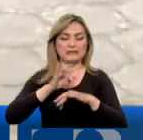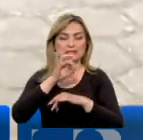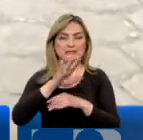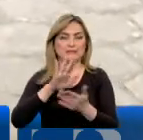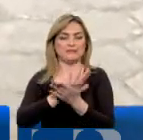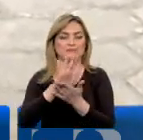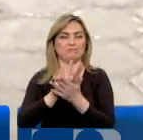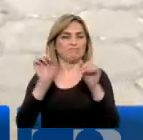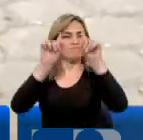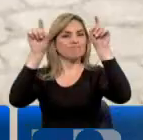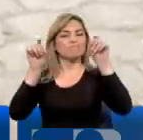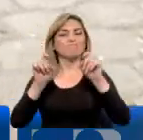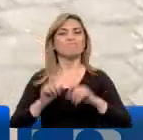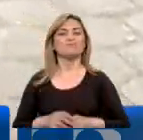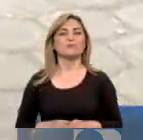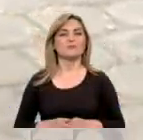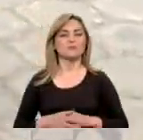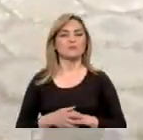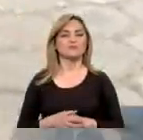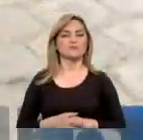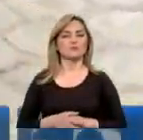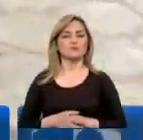escolar.